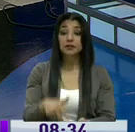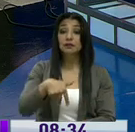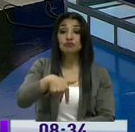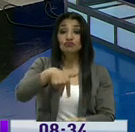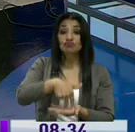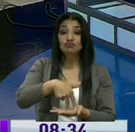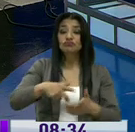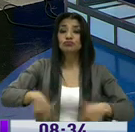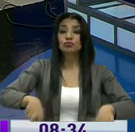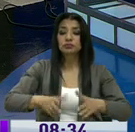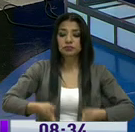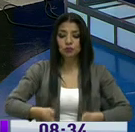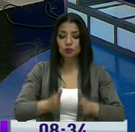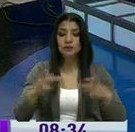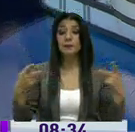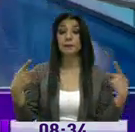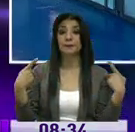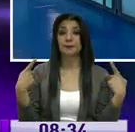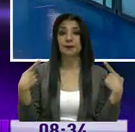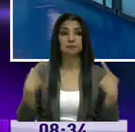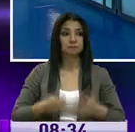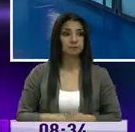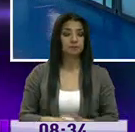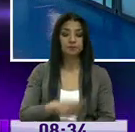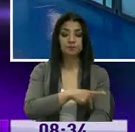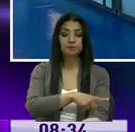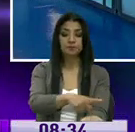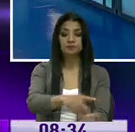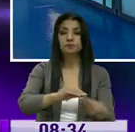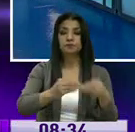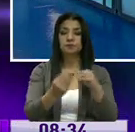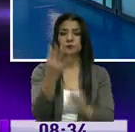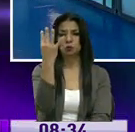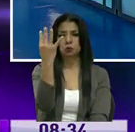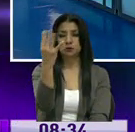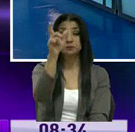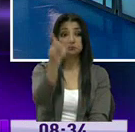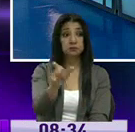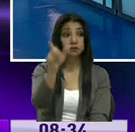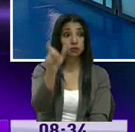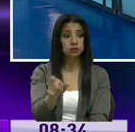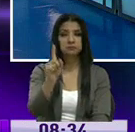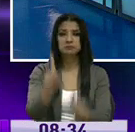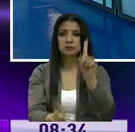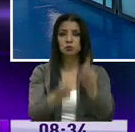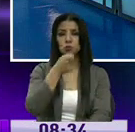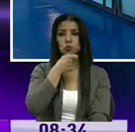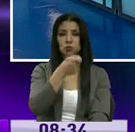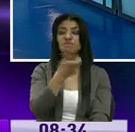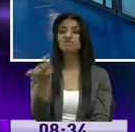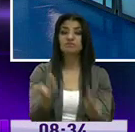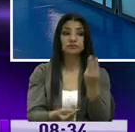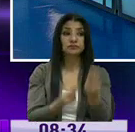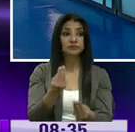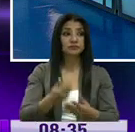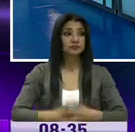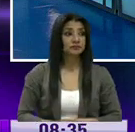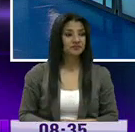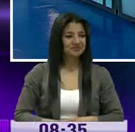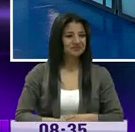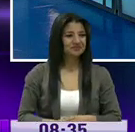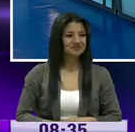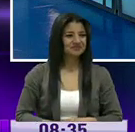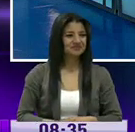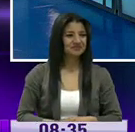Contigo está en la Ruta Viva, allá en el kilómetro 4, donde los perjudicados por multas impuestas están armando. Así